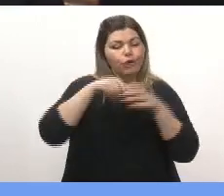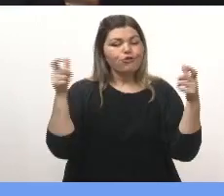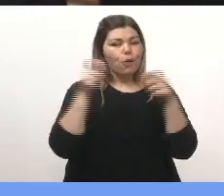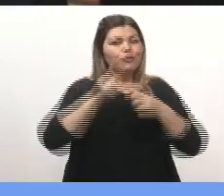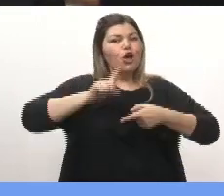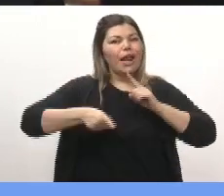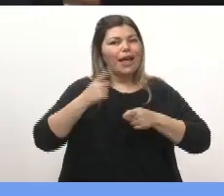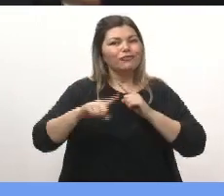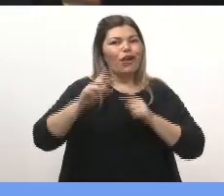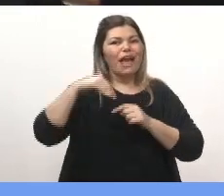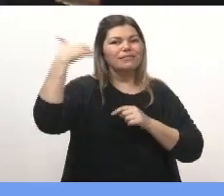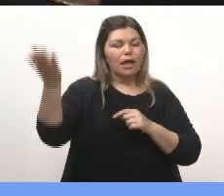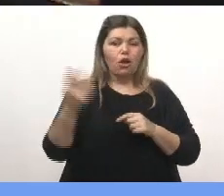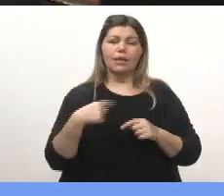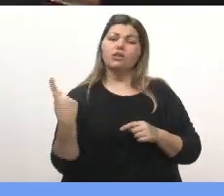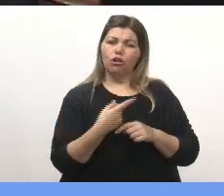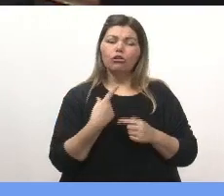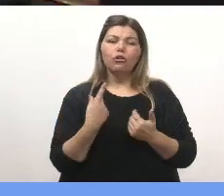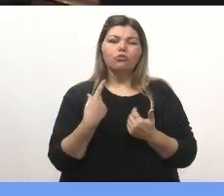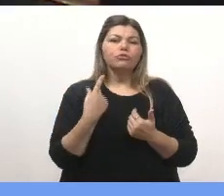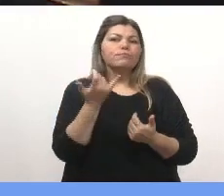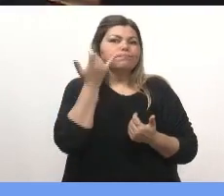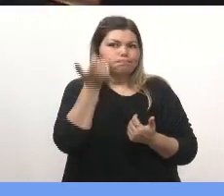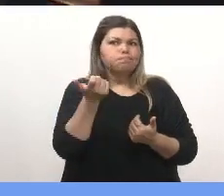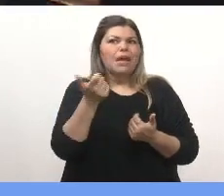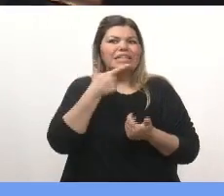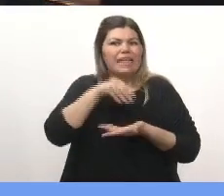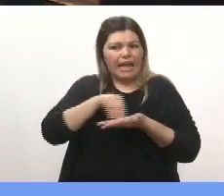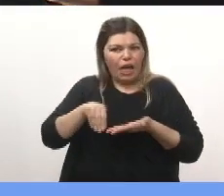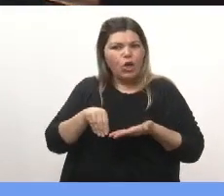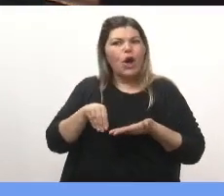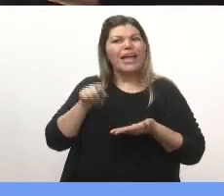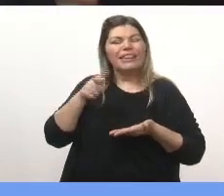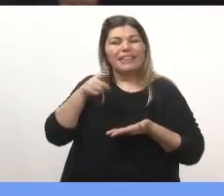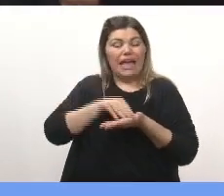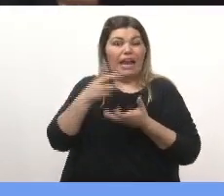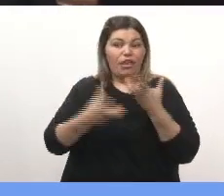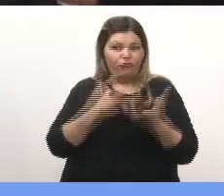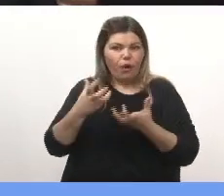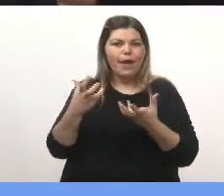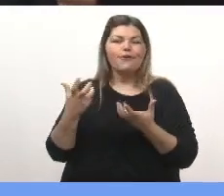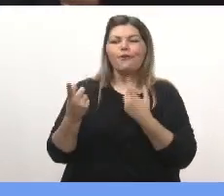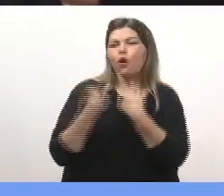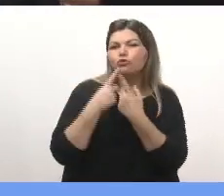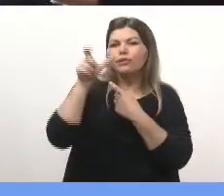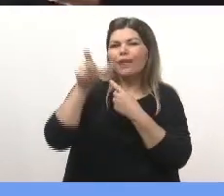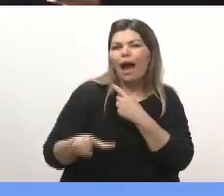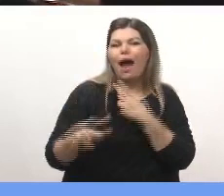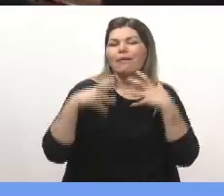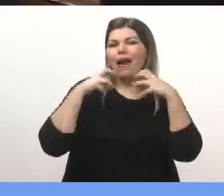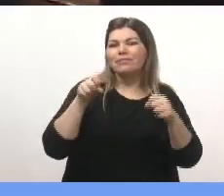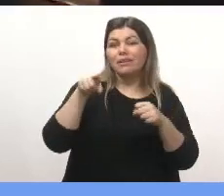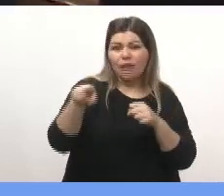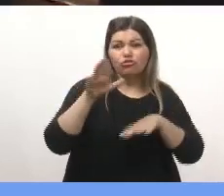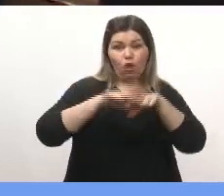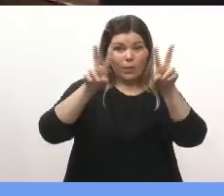Relaciones Exteriores, tuvimos la posibilidad, los senadores de Tierra del Fuego, de consultarlo al señor Canciller sobre este tema, y él